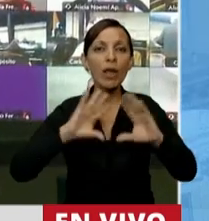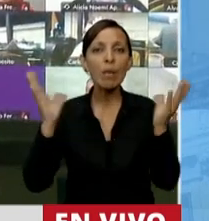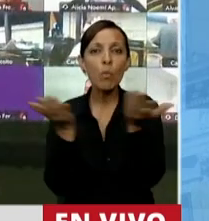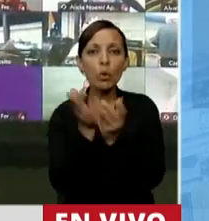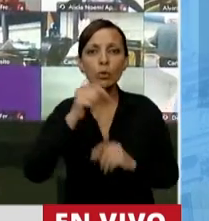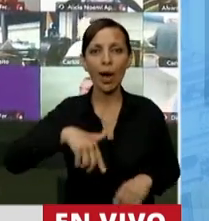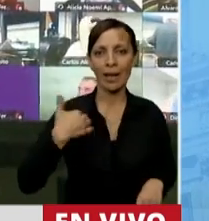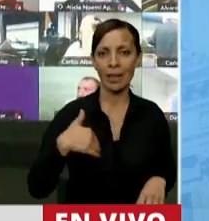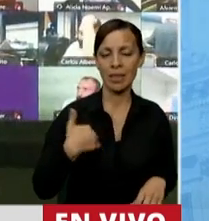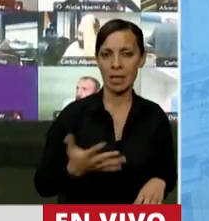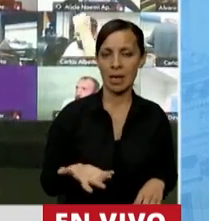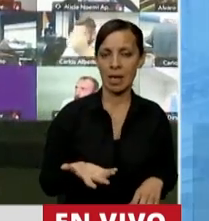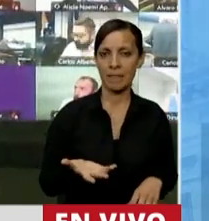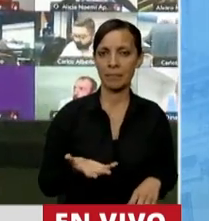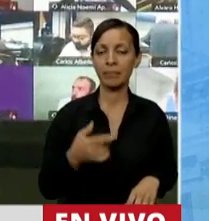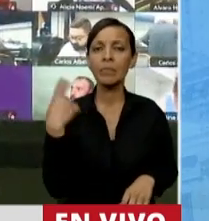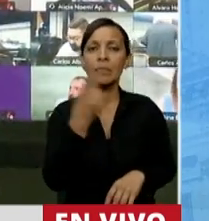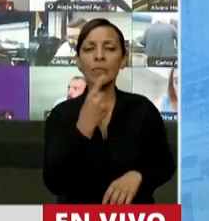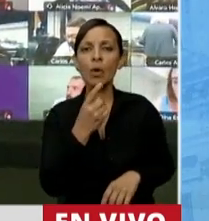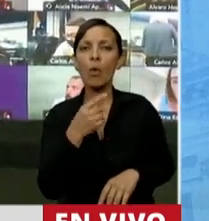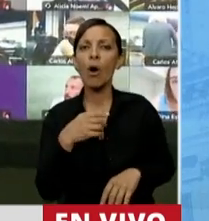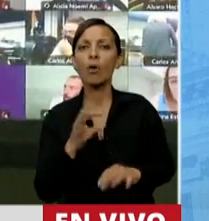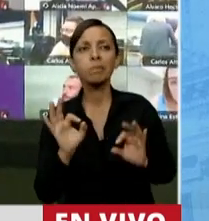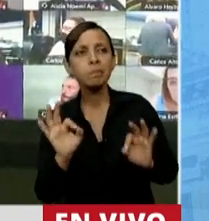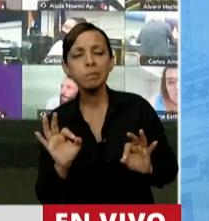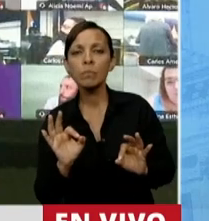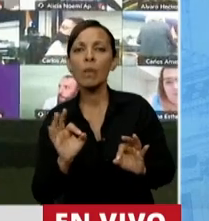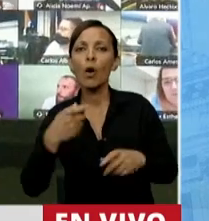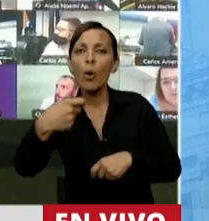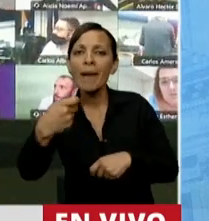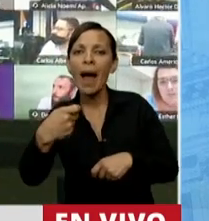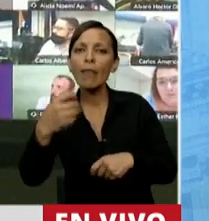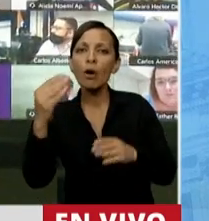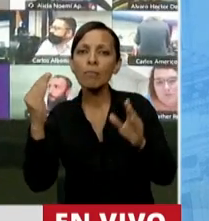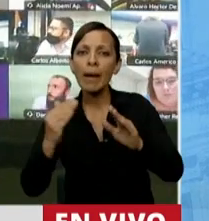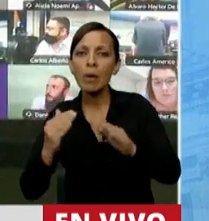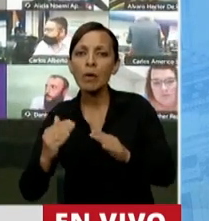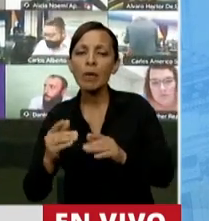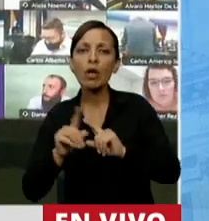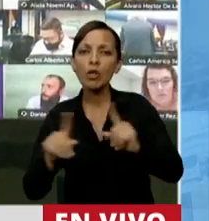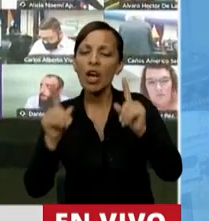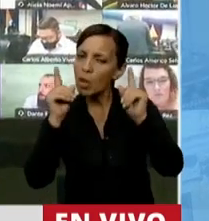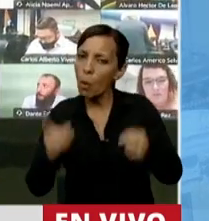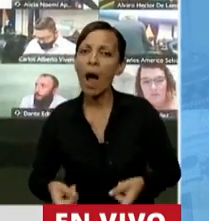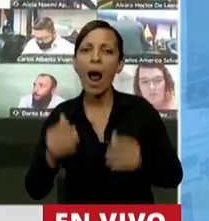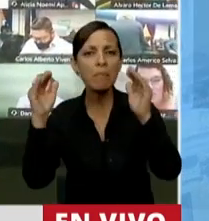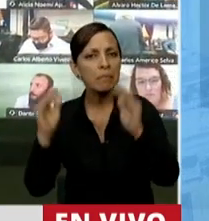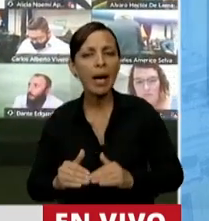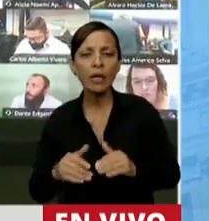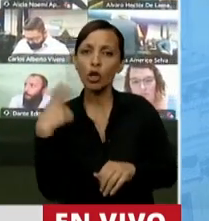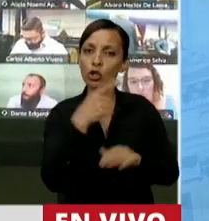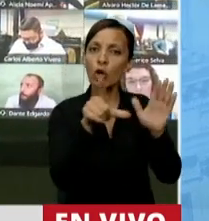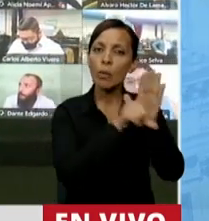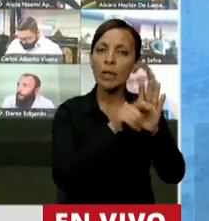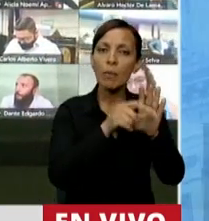mundo. No les alcanzó con bajarle por decreto las jubilaciones, pese a que nosotros votamos una ley en el Congreso que les reconocía